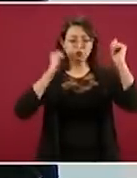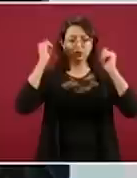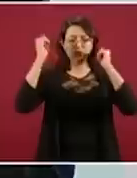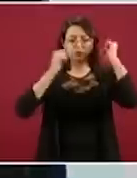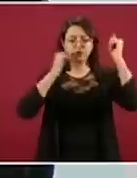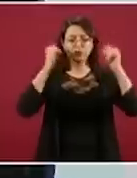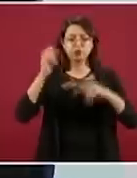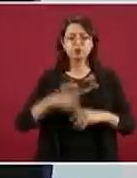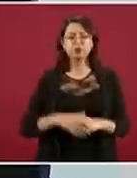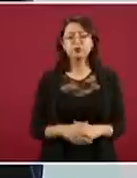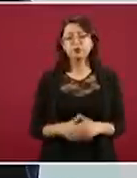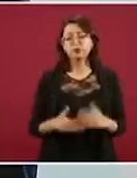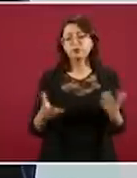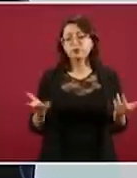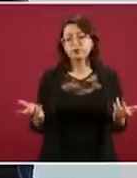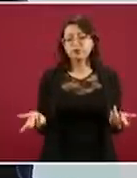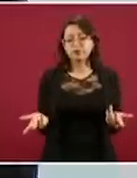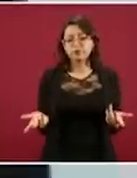Entonces,